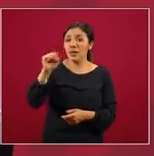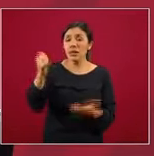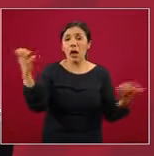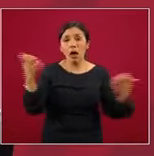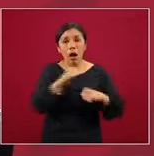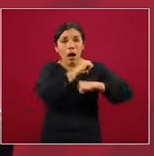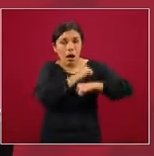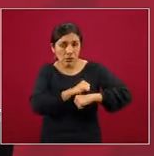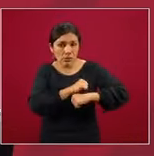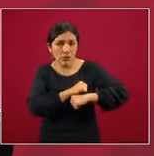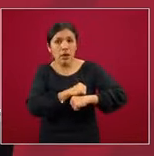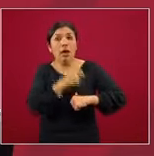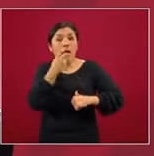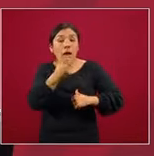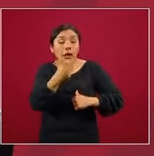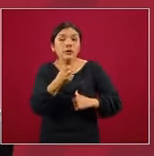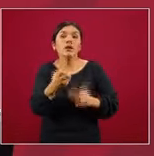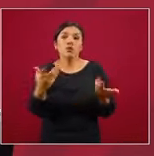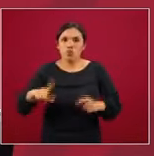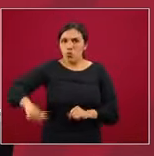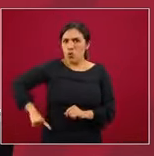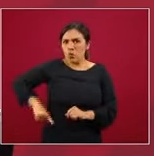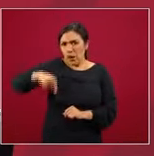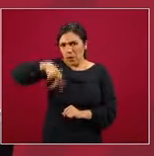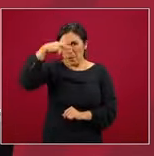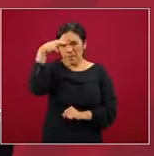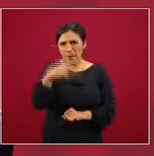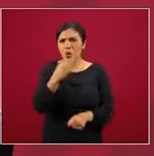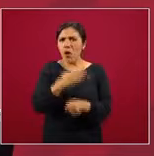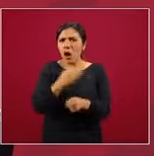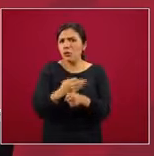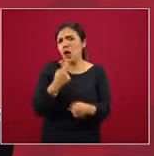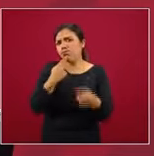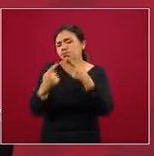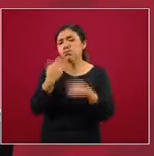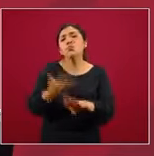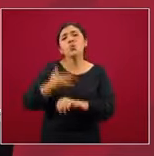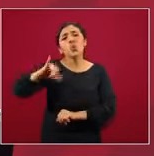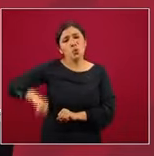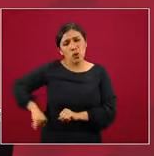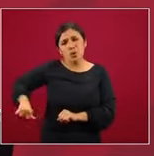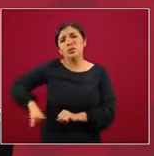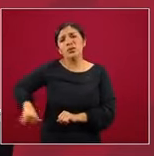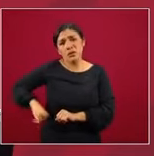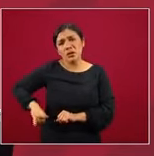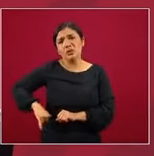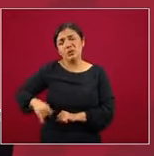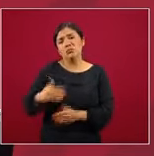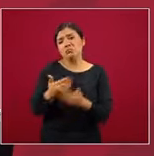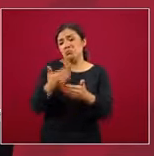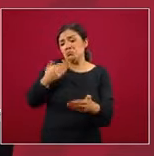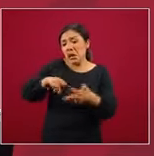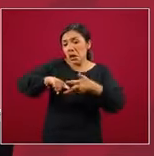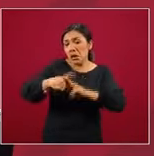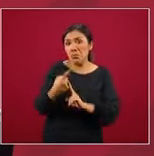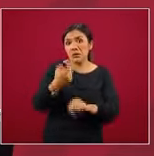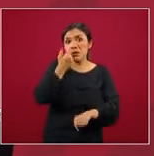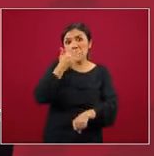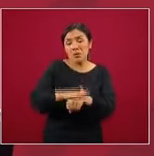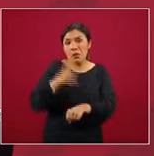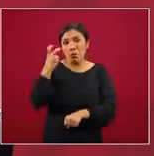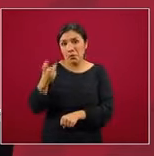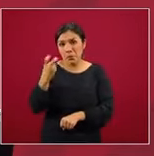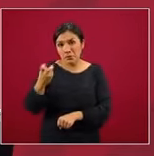Salud, y es algo en lo que el gobierno mexicano está muy interesado desde que empezó esta